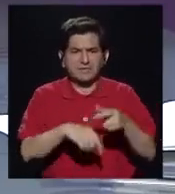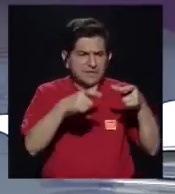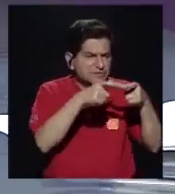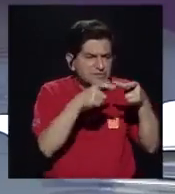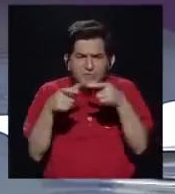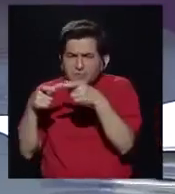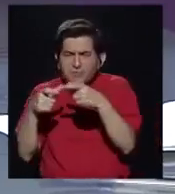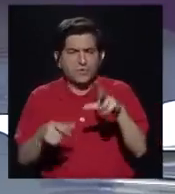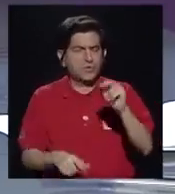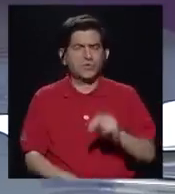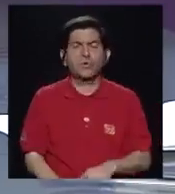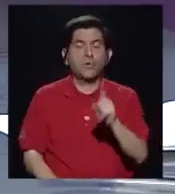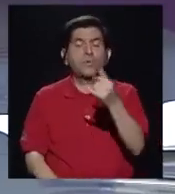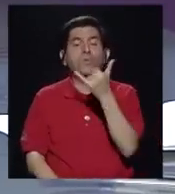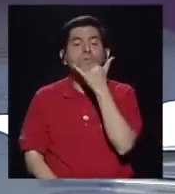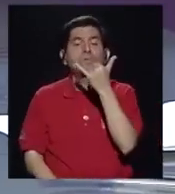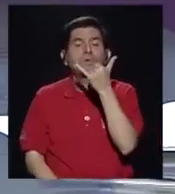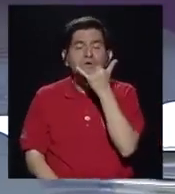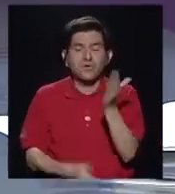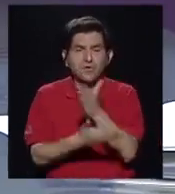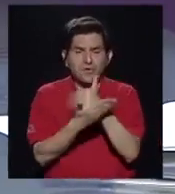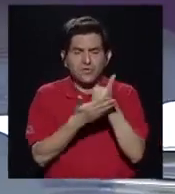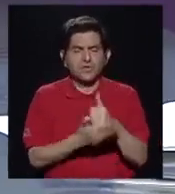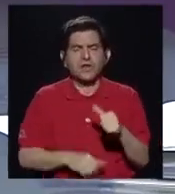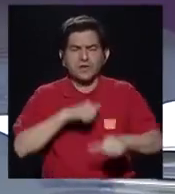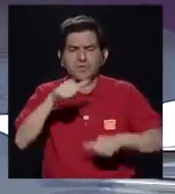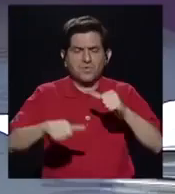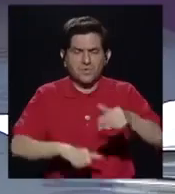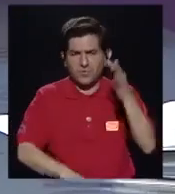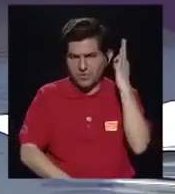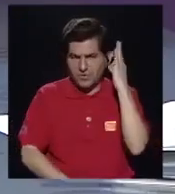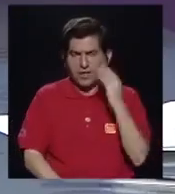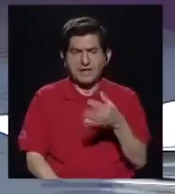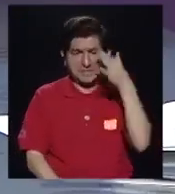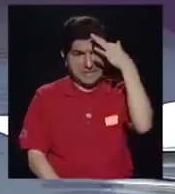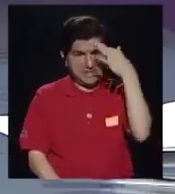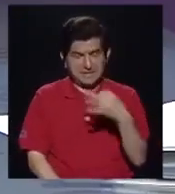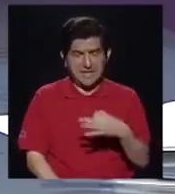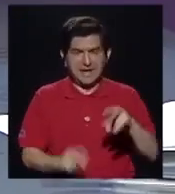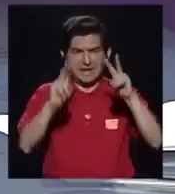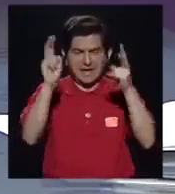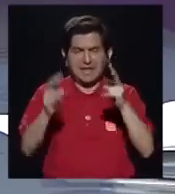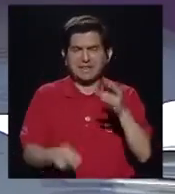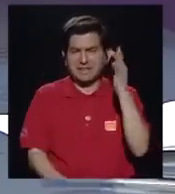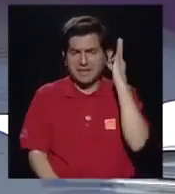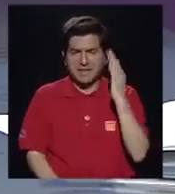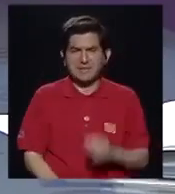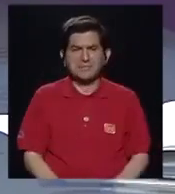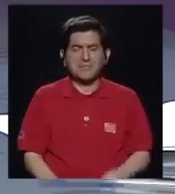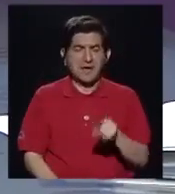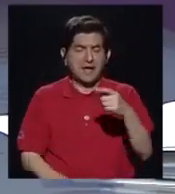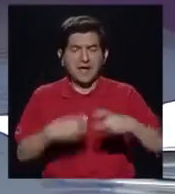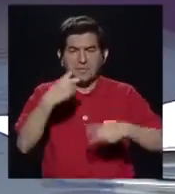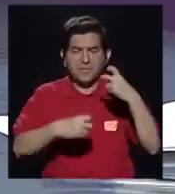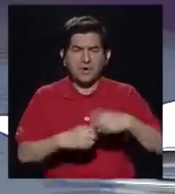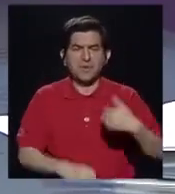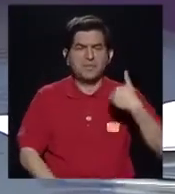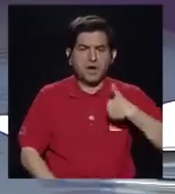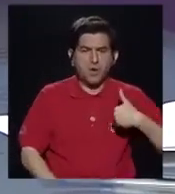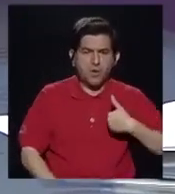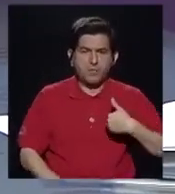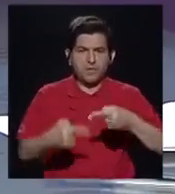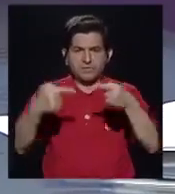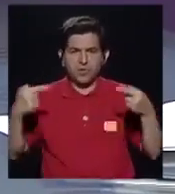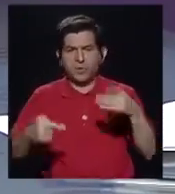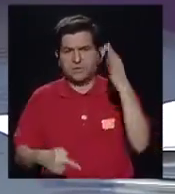yo veo los errores de algunos feminismos es considerar el tema de género con un problema entre hombres y mujeres o